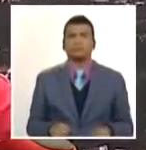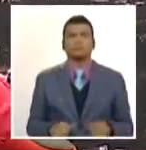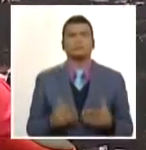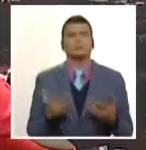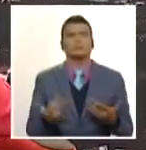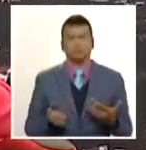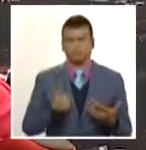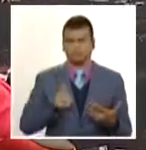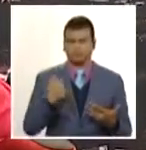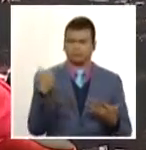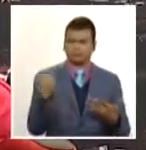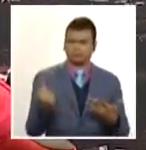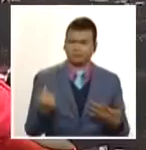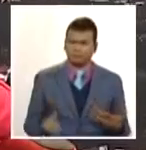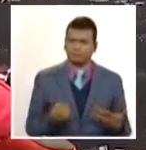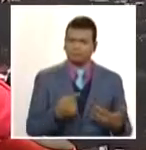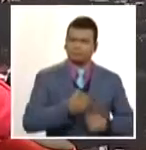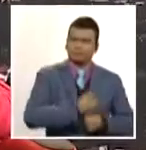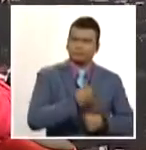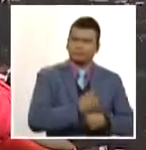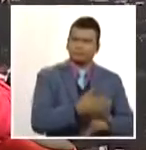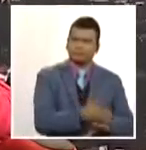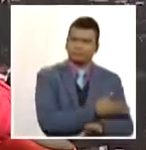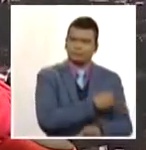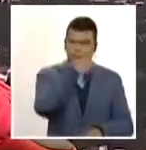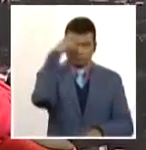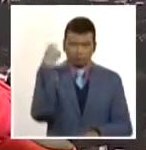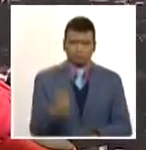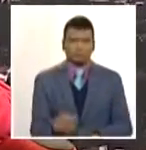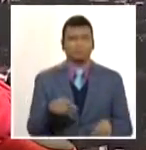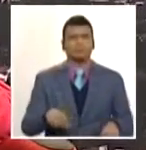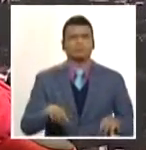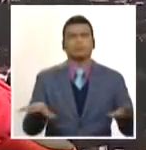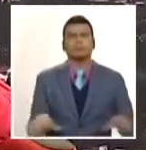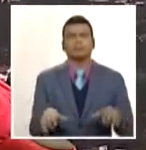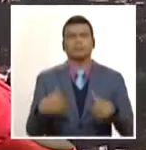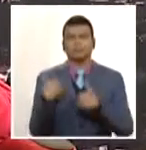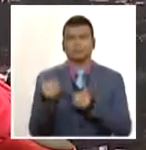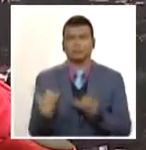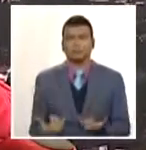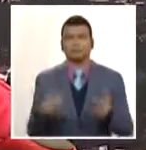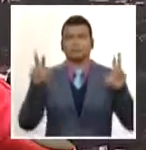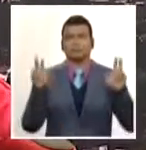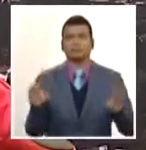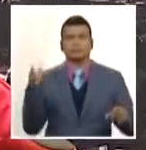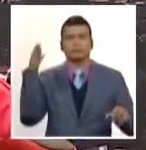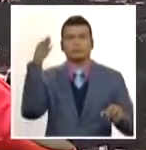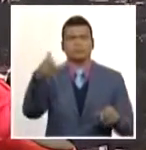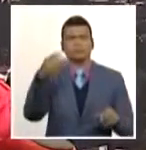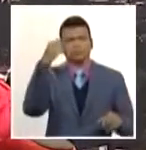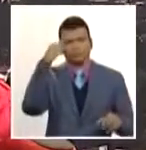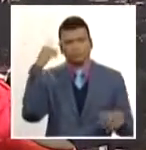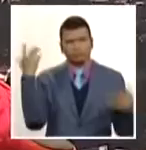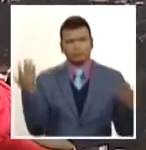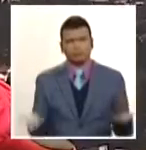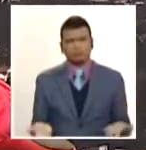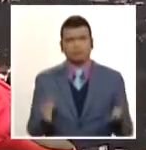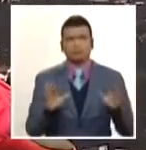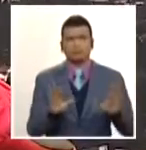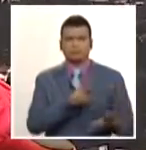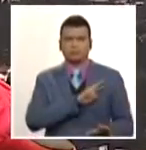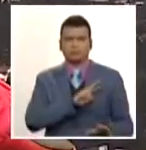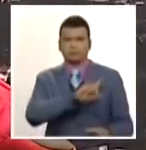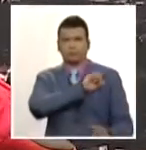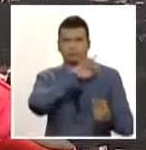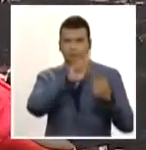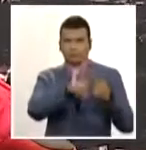pueda aprovechar todo el trabajo que se hizo ahorita en esta actual administración referente a cómo debemos visualizar el valle